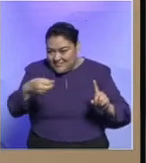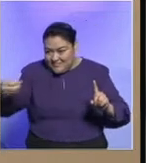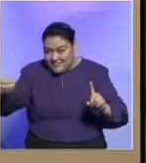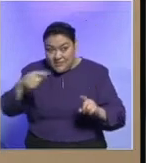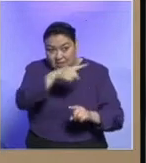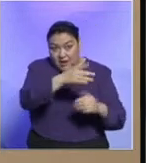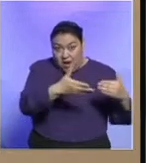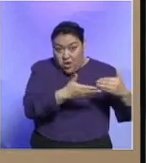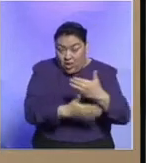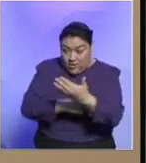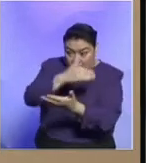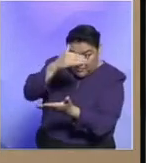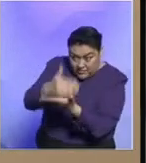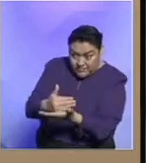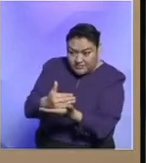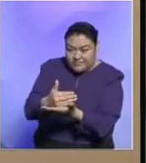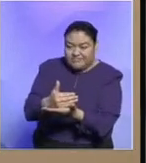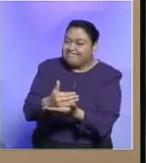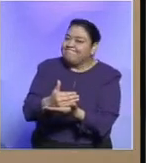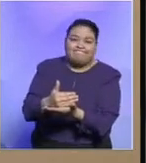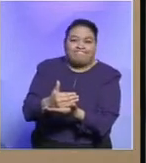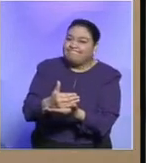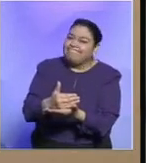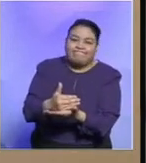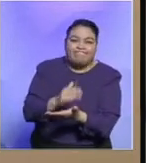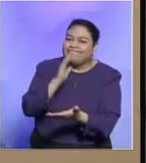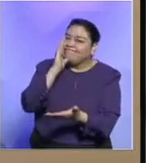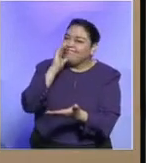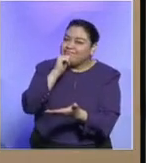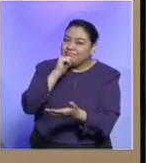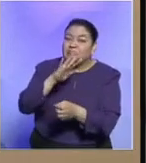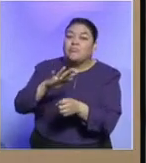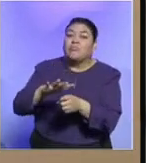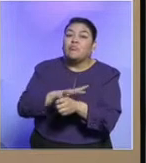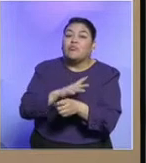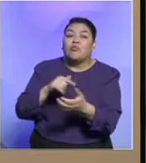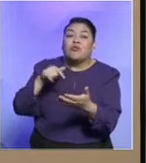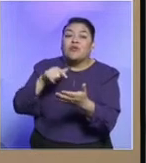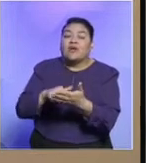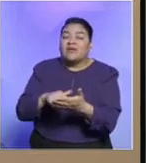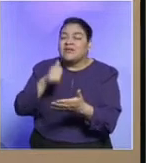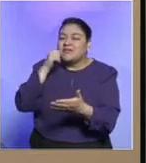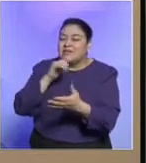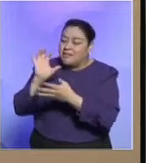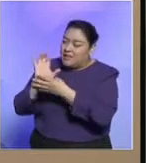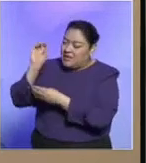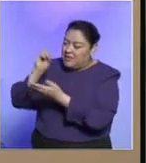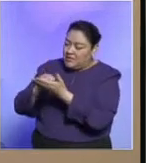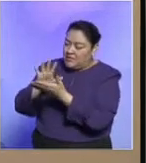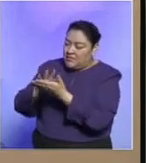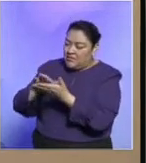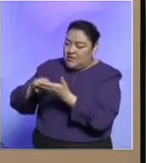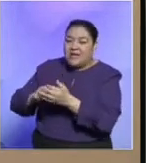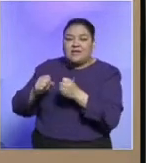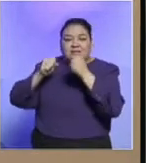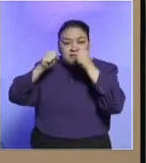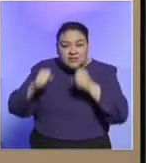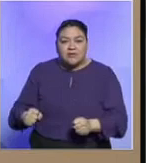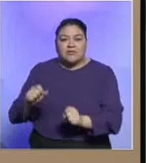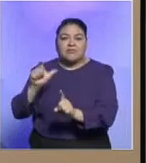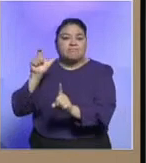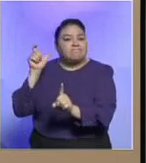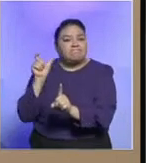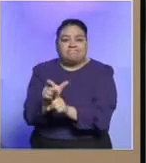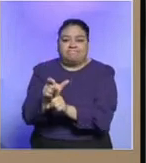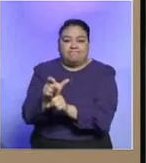electoral, al existir una garantía constitucional